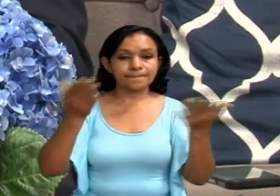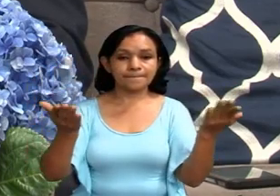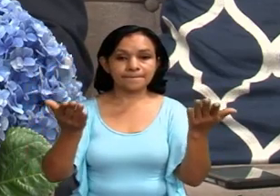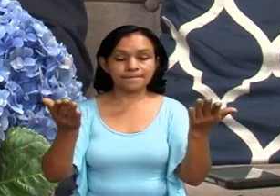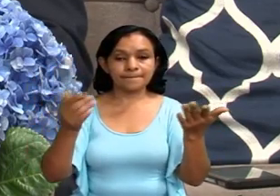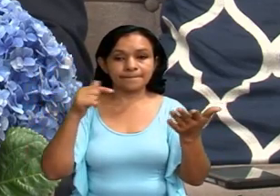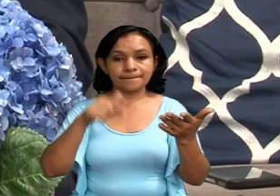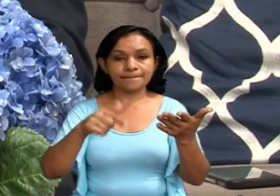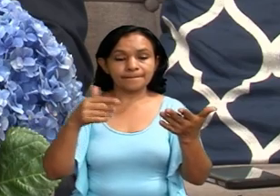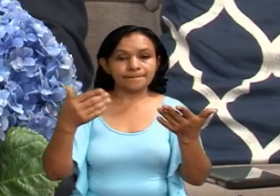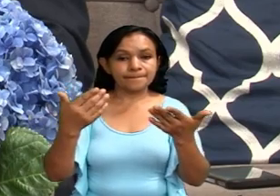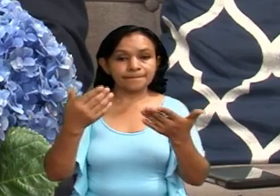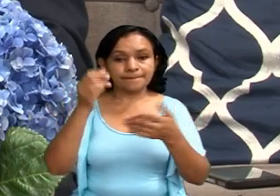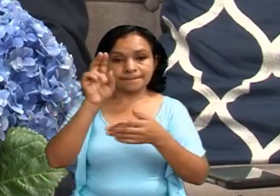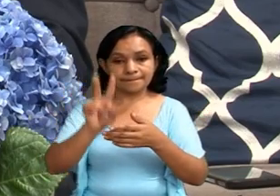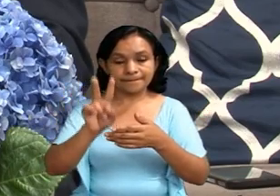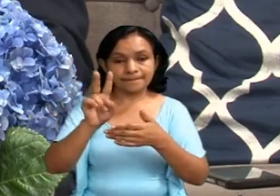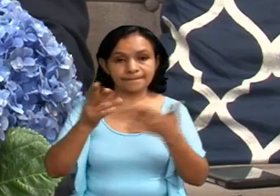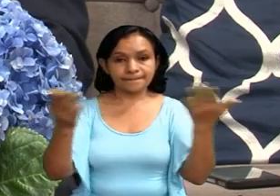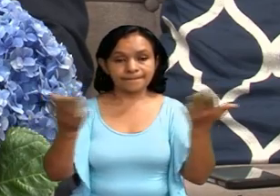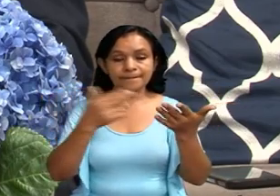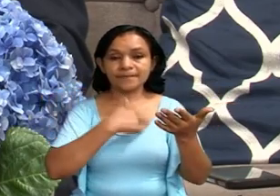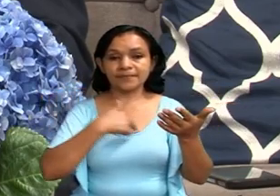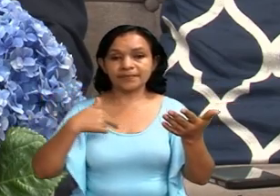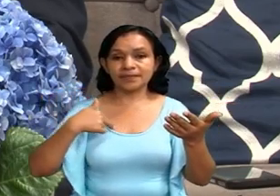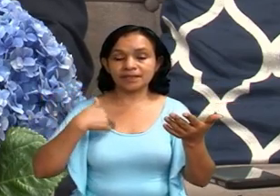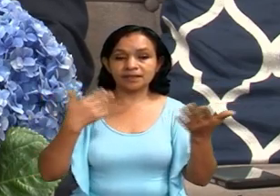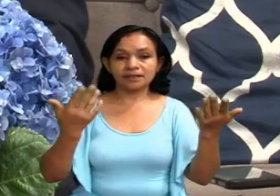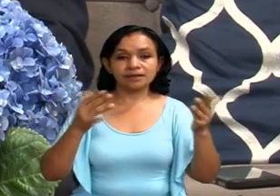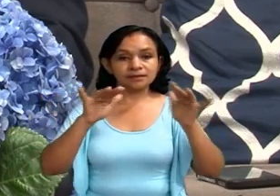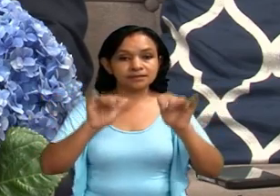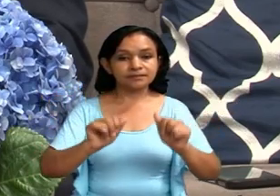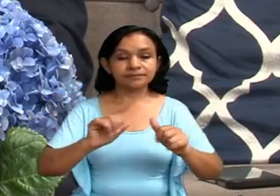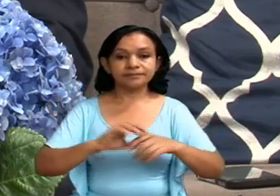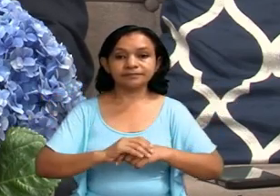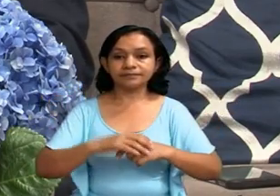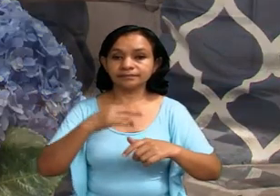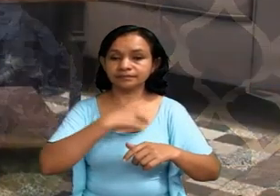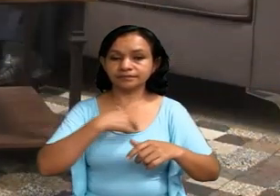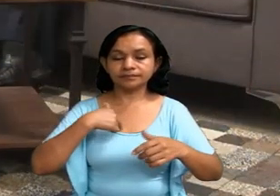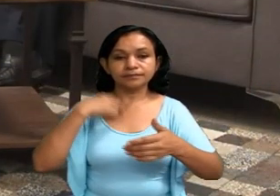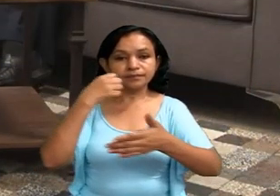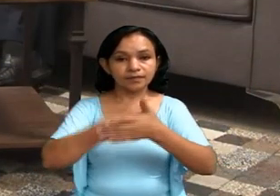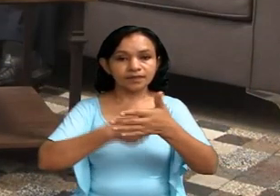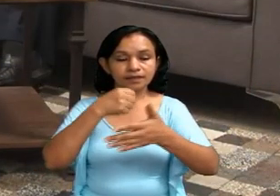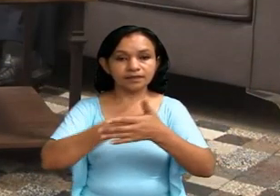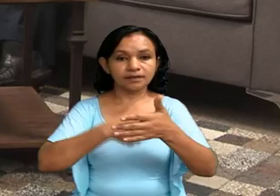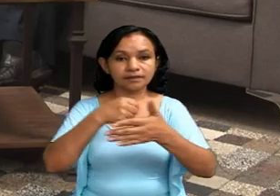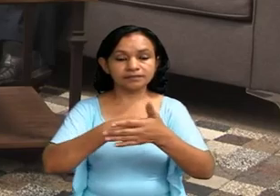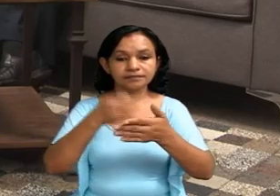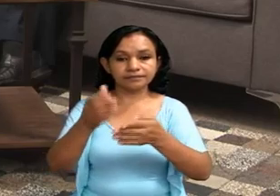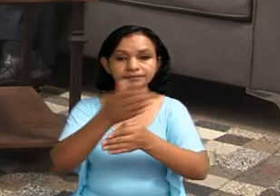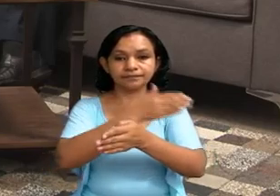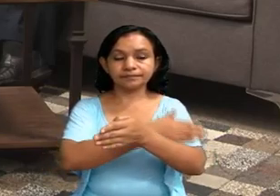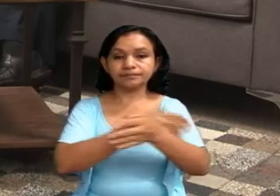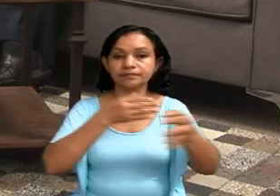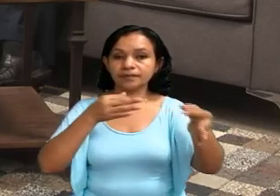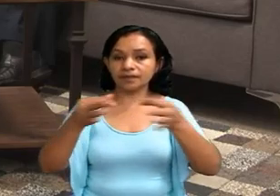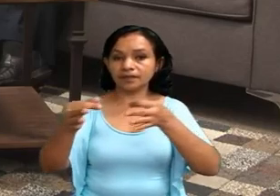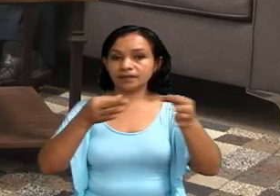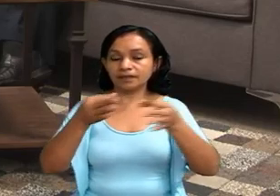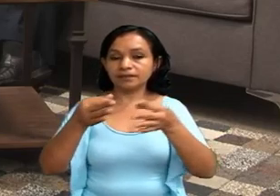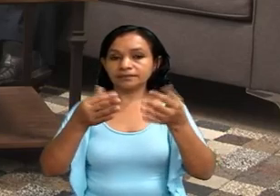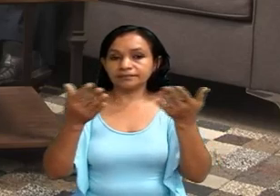en esta otra segunda etapa, estamos ya incluyendo ese esfuerzo, pero como te decía, de no